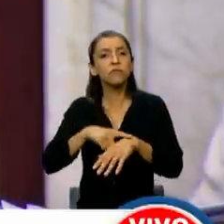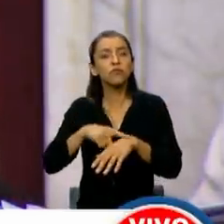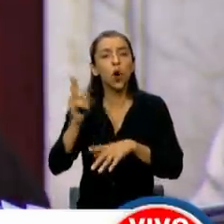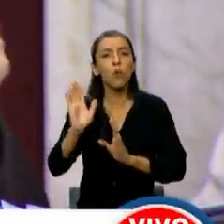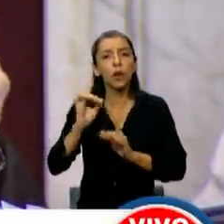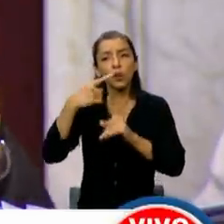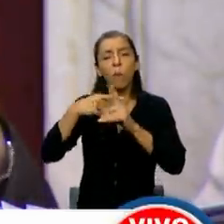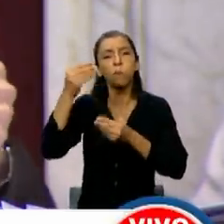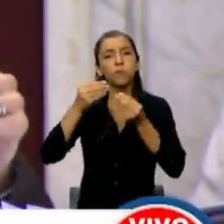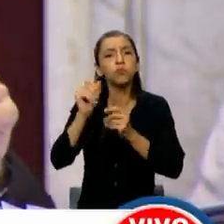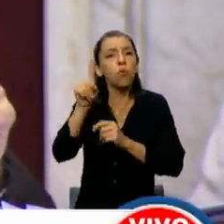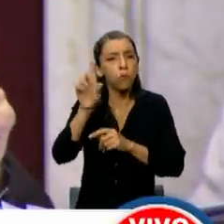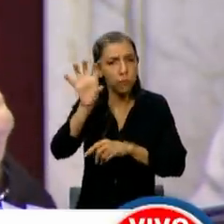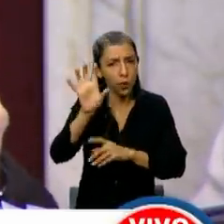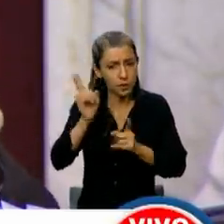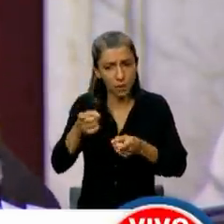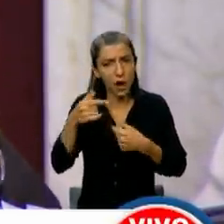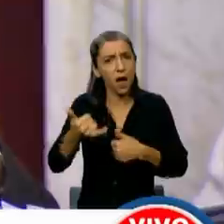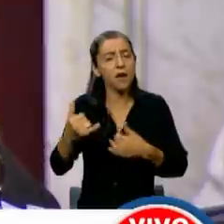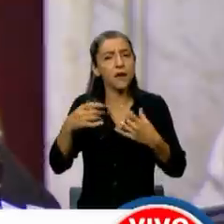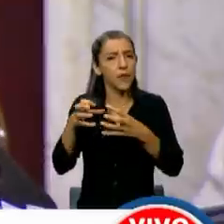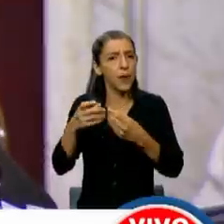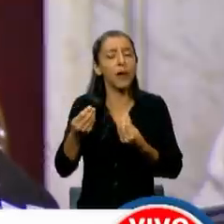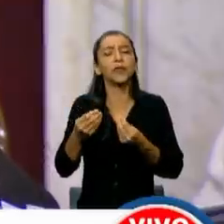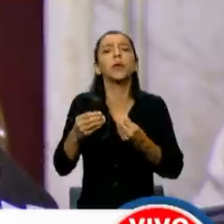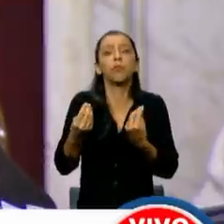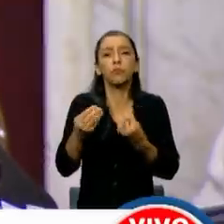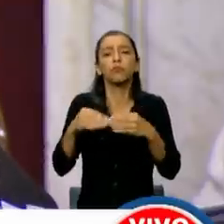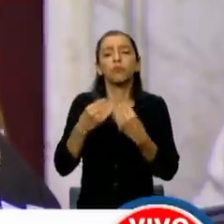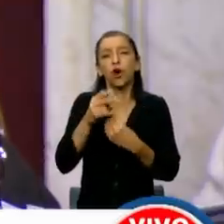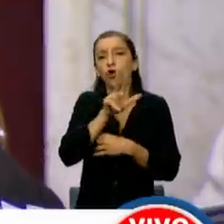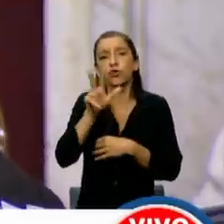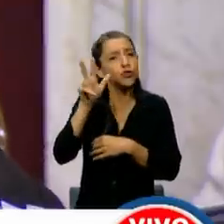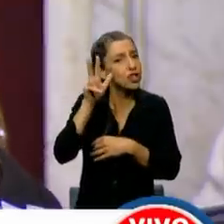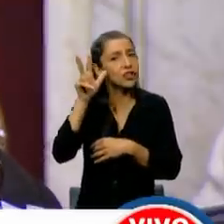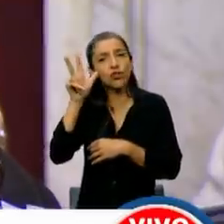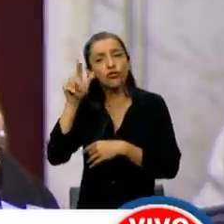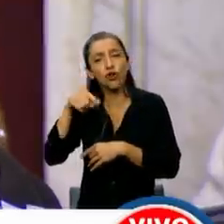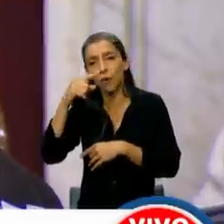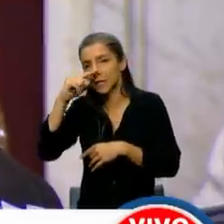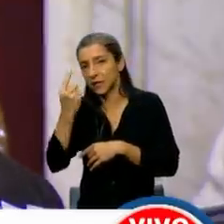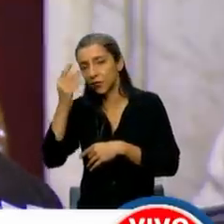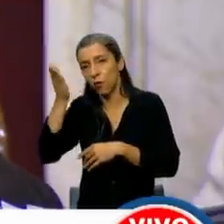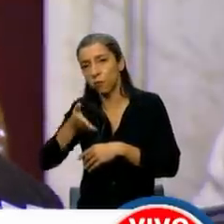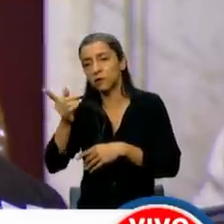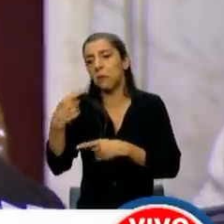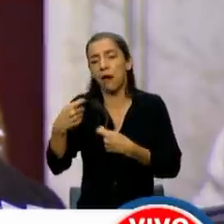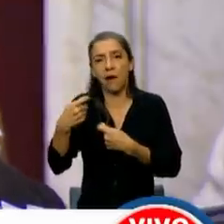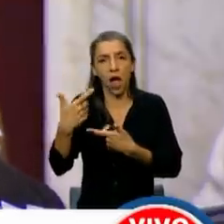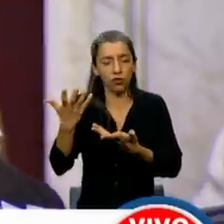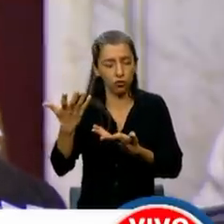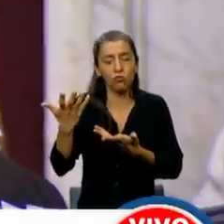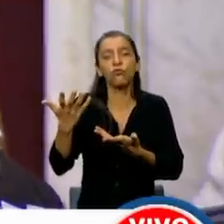presupuesto provincial un presupuesto en que el 88 71 por ciento está destinado a gastos corrientes una provincia